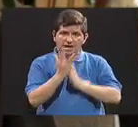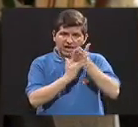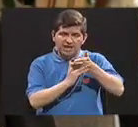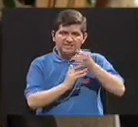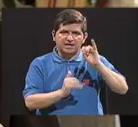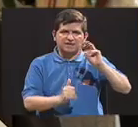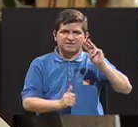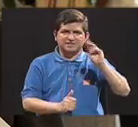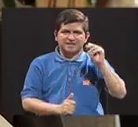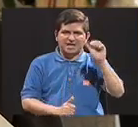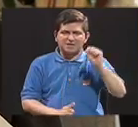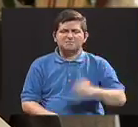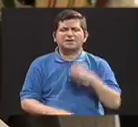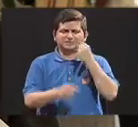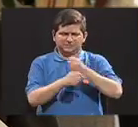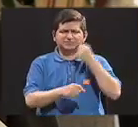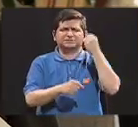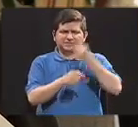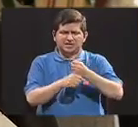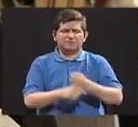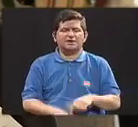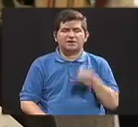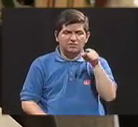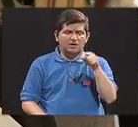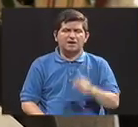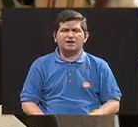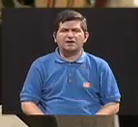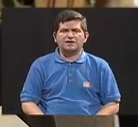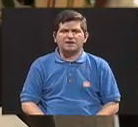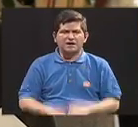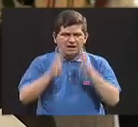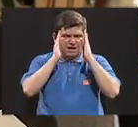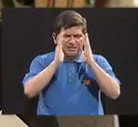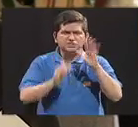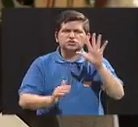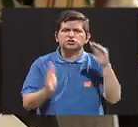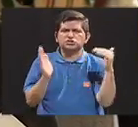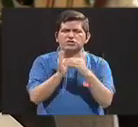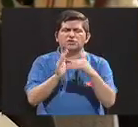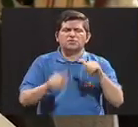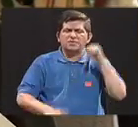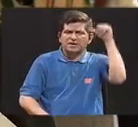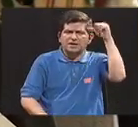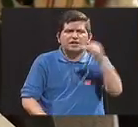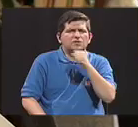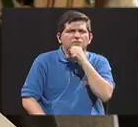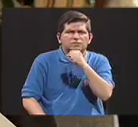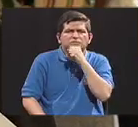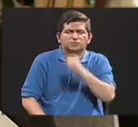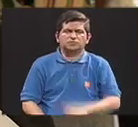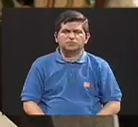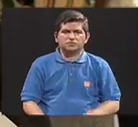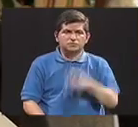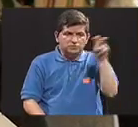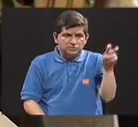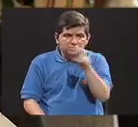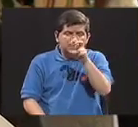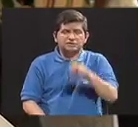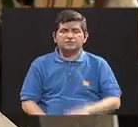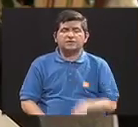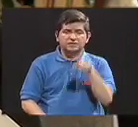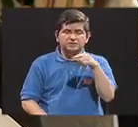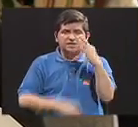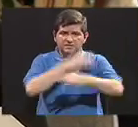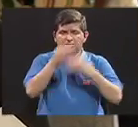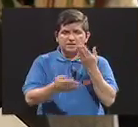limas en este caso hemos hecho un esfuerzo y le estamos llegando a más de 5000 adultos mayores con transferencias